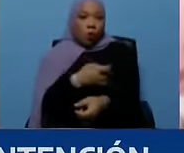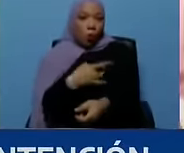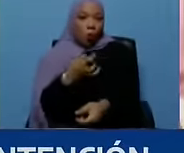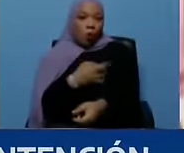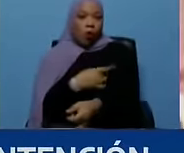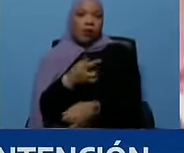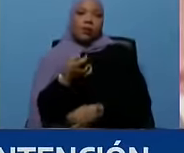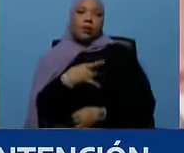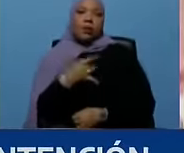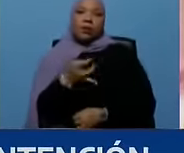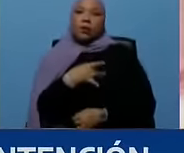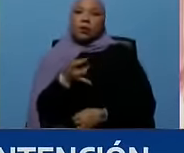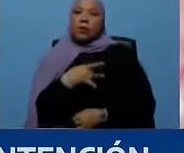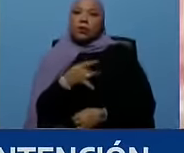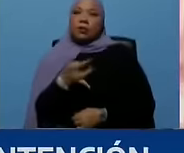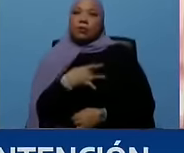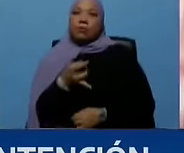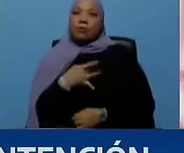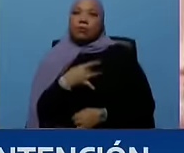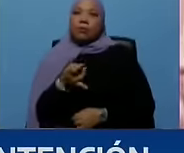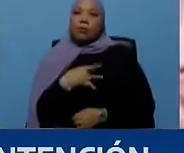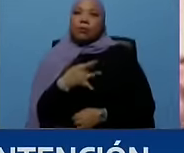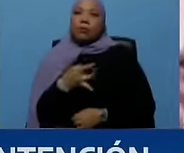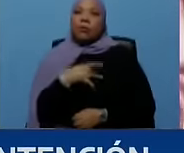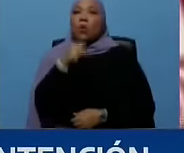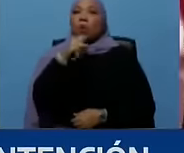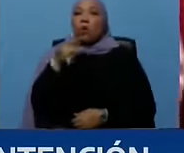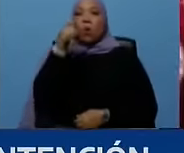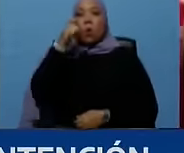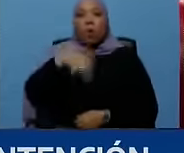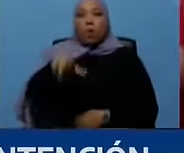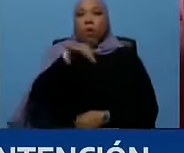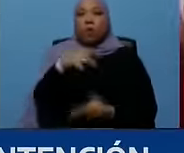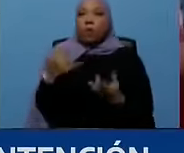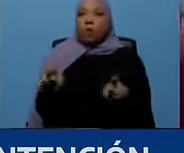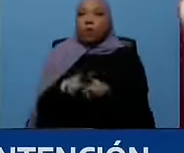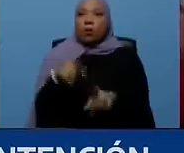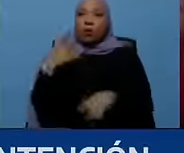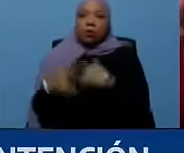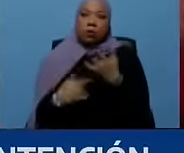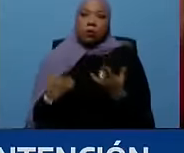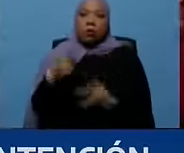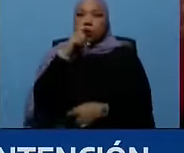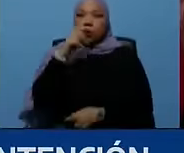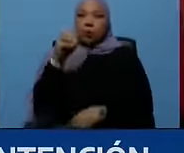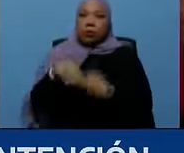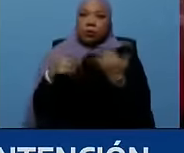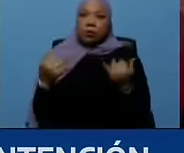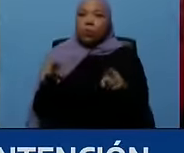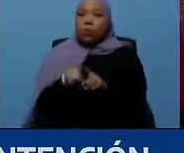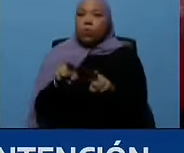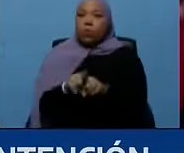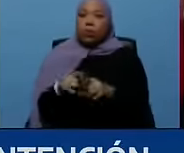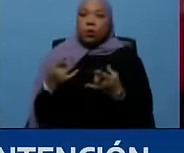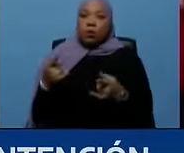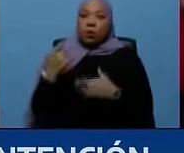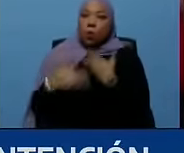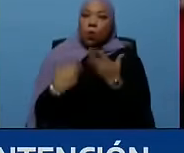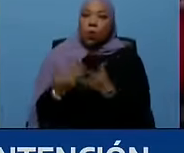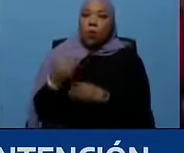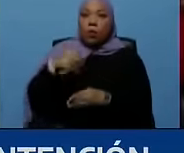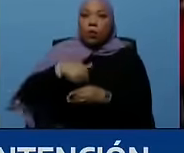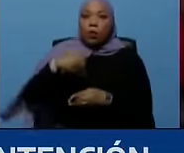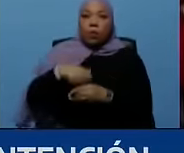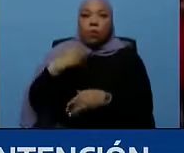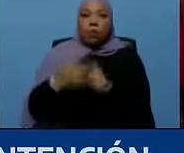Pa' que les arda a los fascistas, el pueblo va a votar. Y en paz. Pa' que les arda. Y en paz. Pa' que les